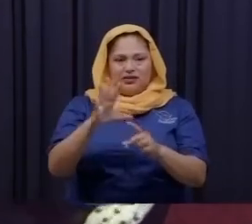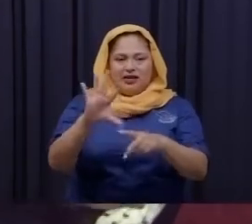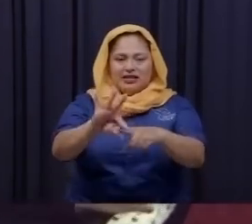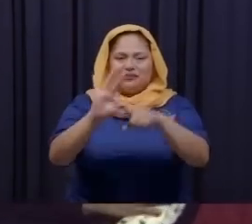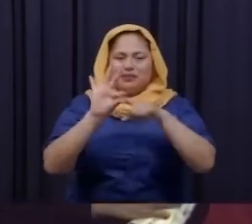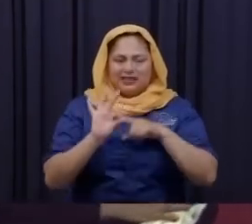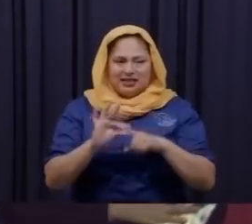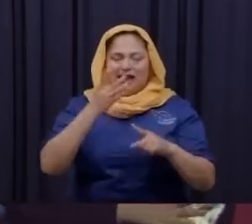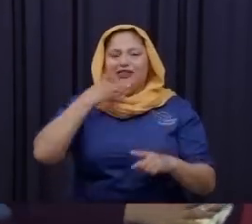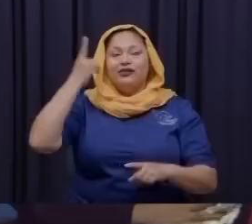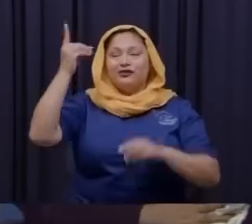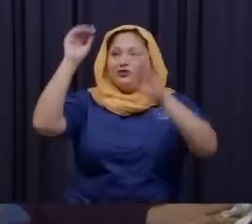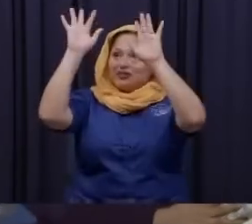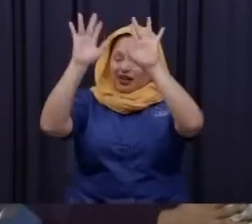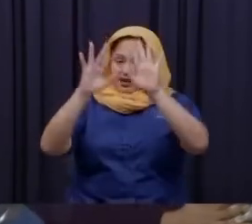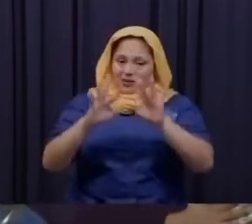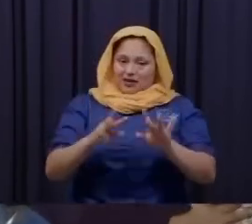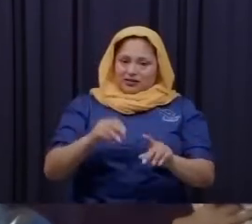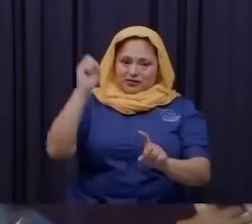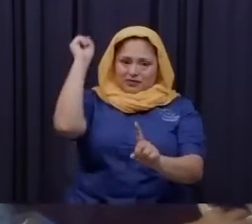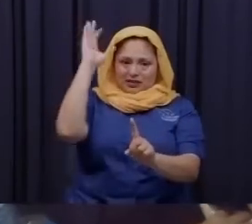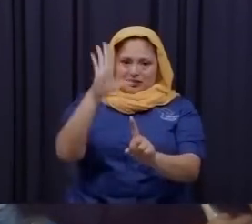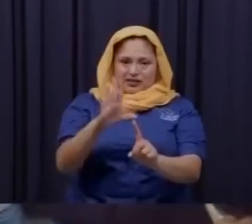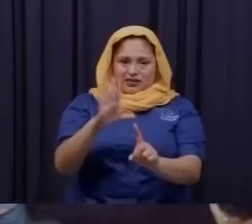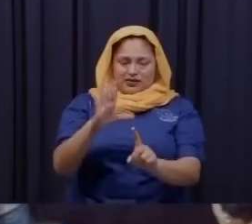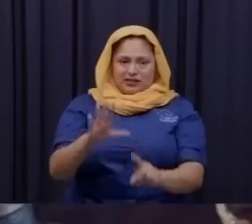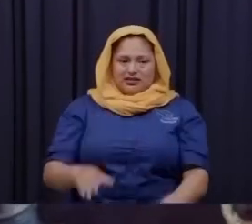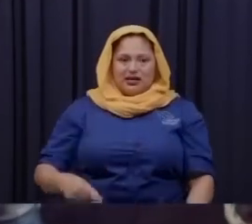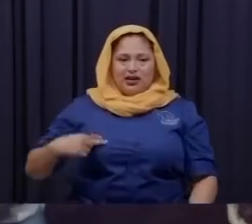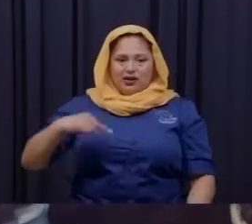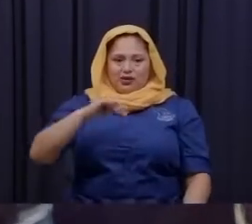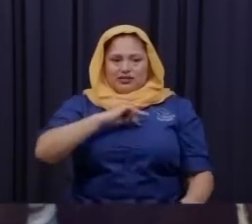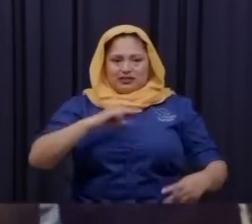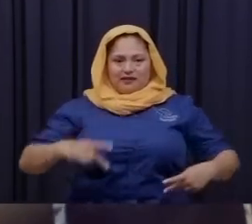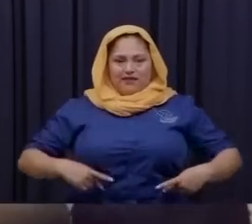Dios derramando bendiciones sobre nuestra vida.